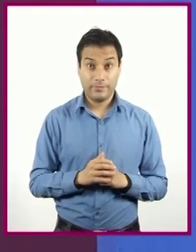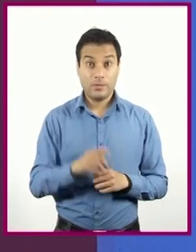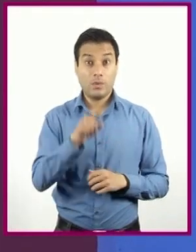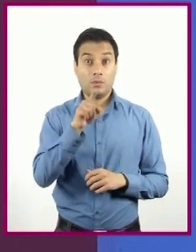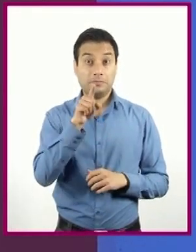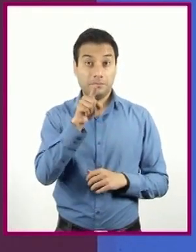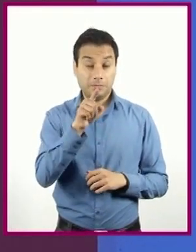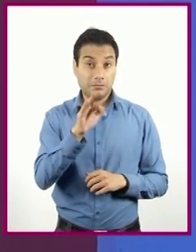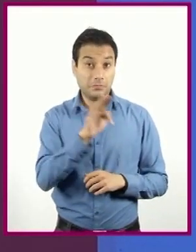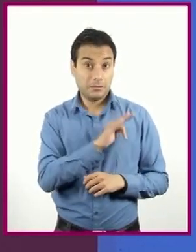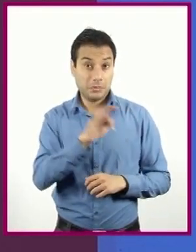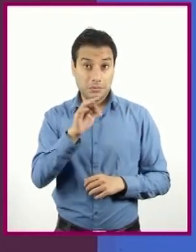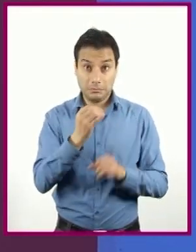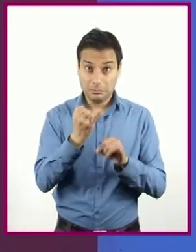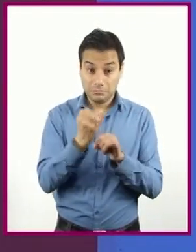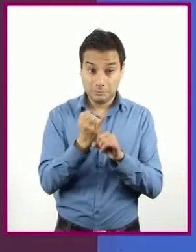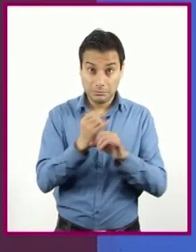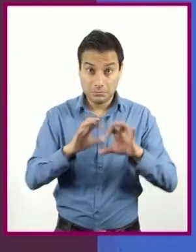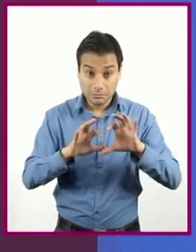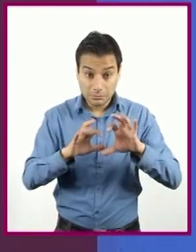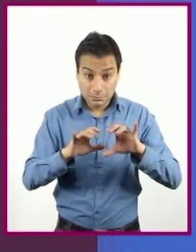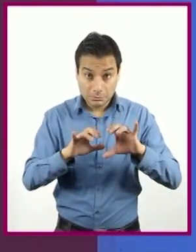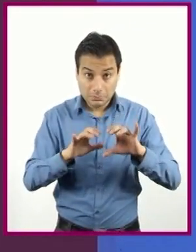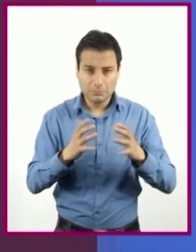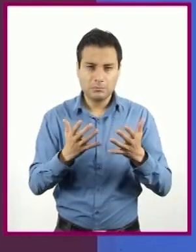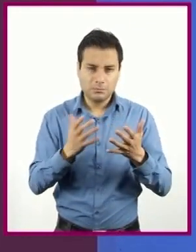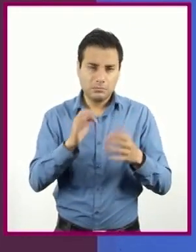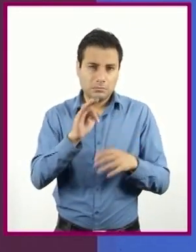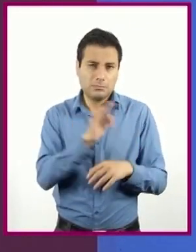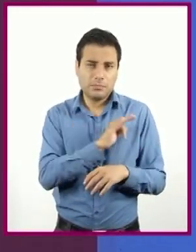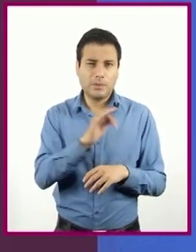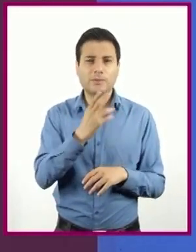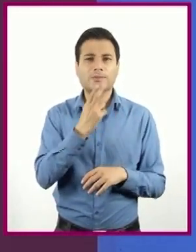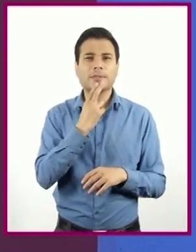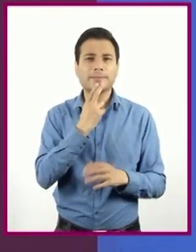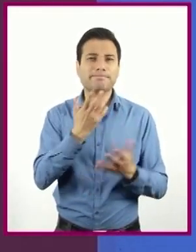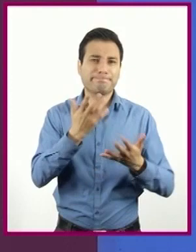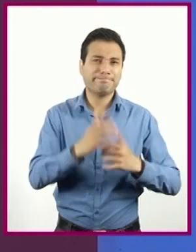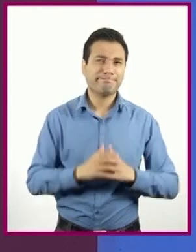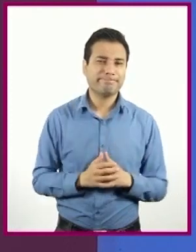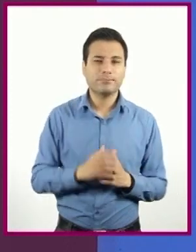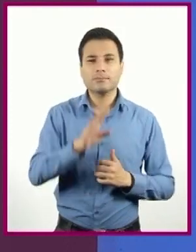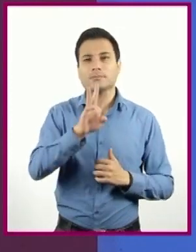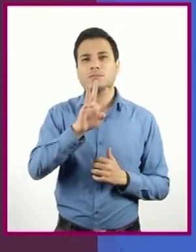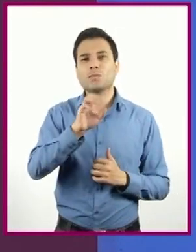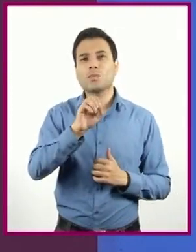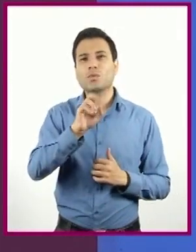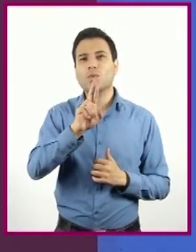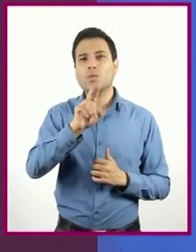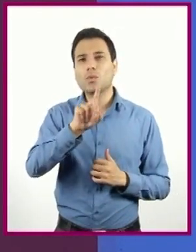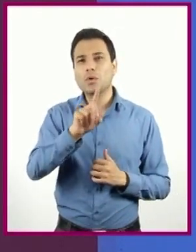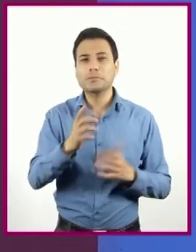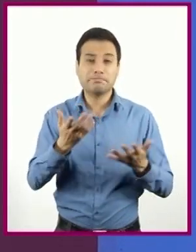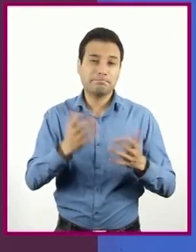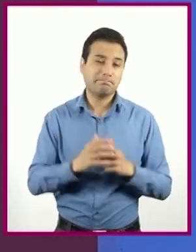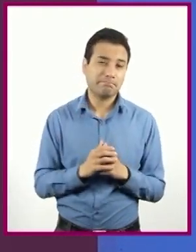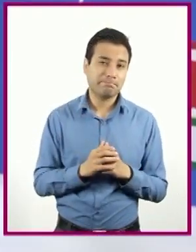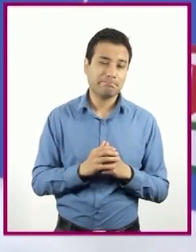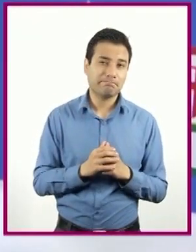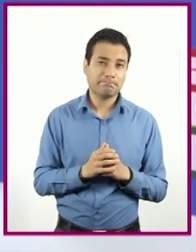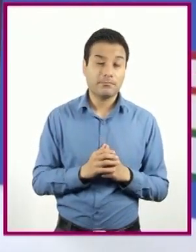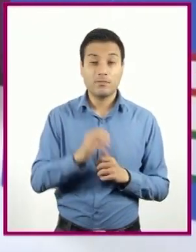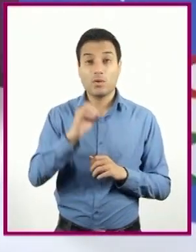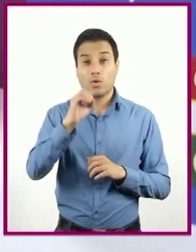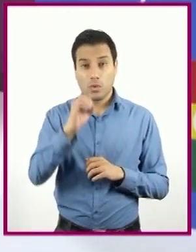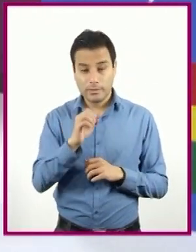utilizar medios digitales, también pueden recurrir a ellos, trabajando en procesadores de texto, por ejemplo. Más aún,